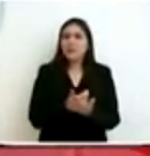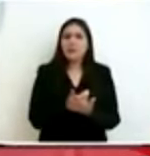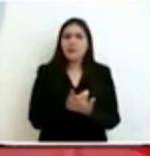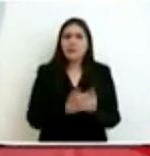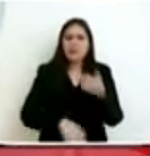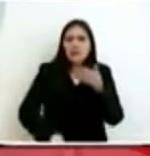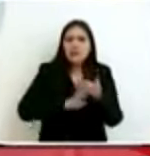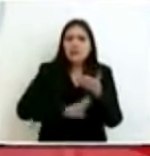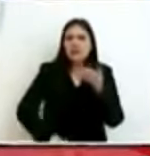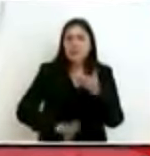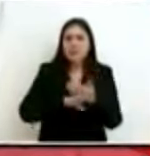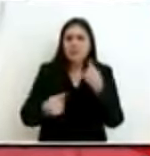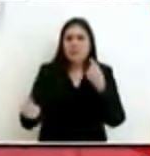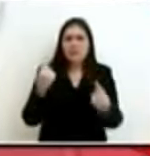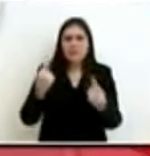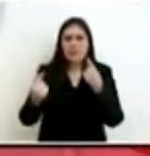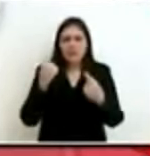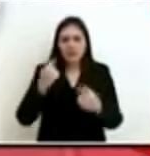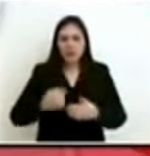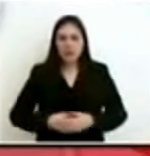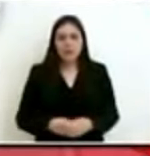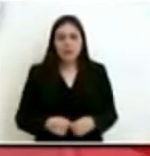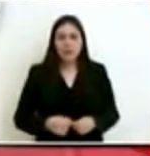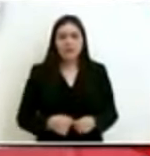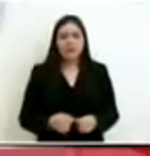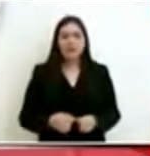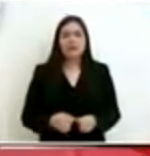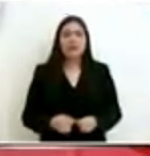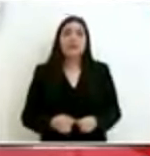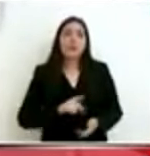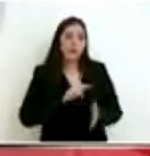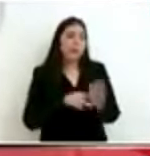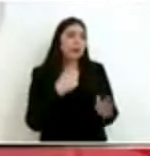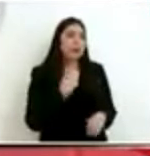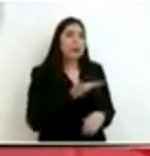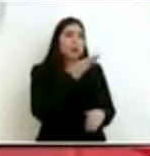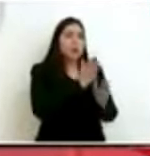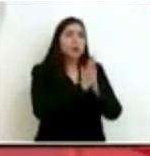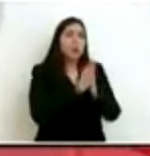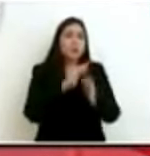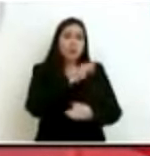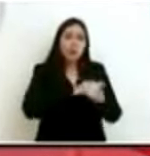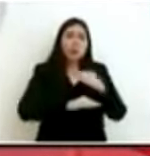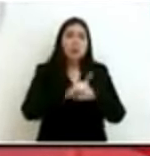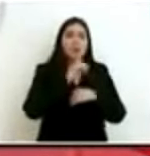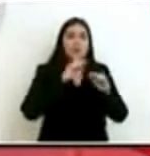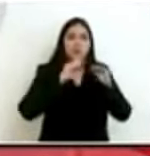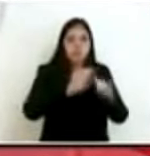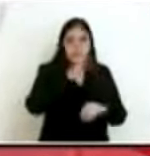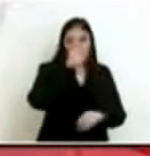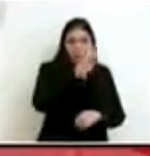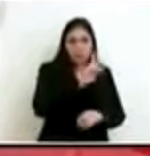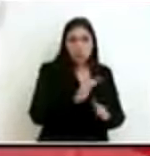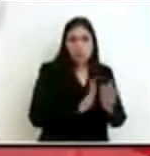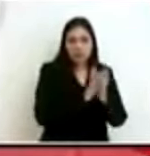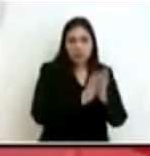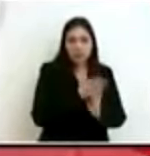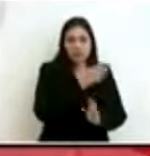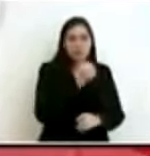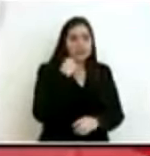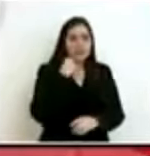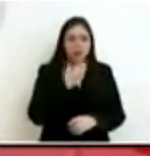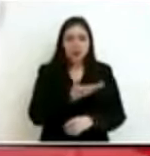la Asamblea que guarden silencio y respeten la intervención del senador Yunes. Por